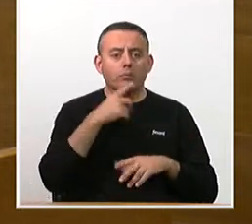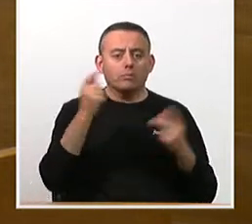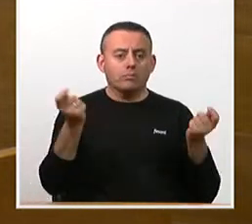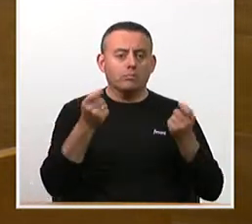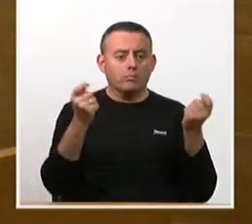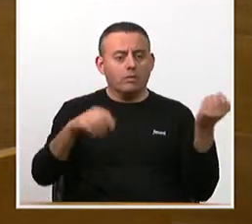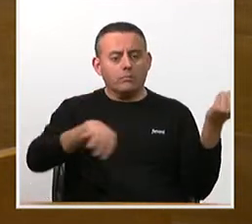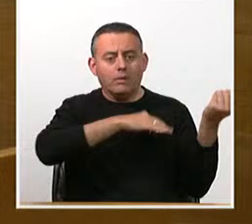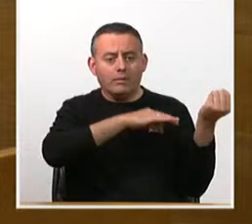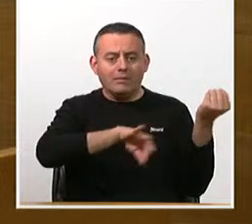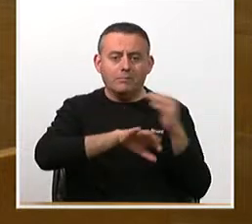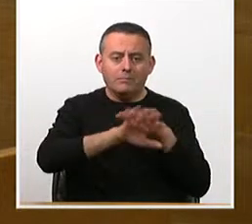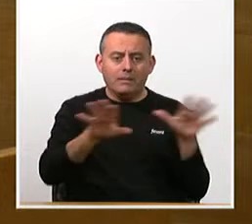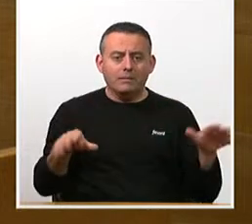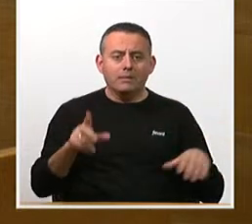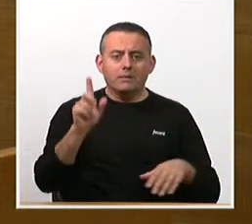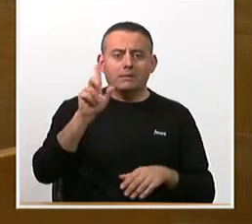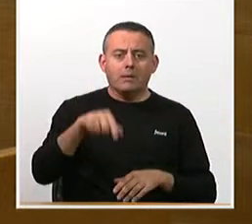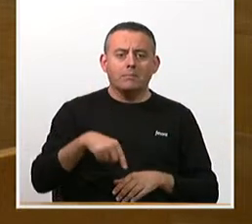ni